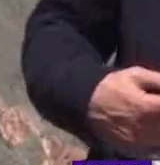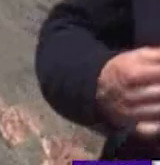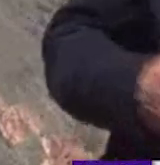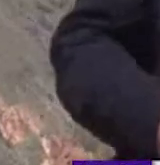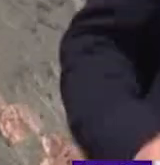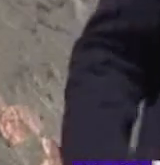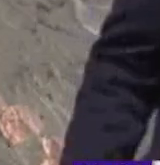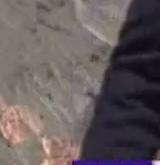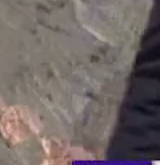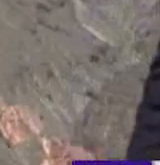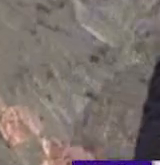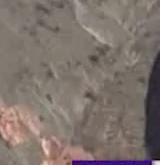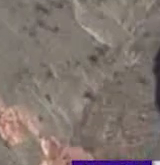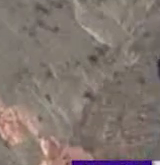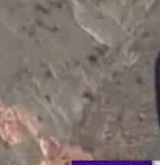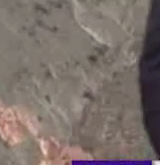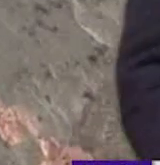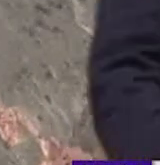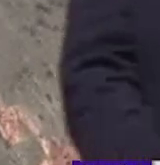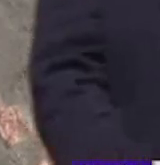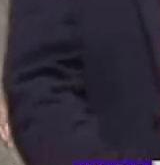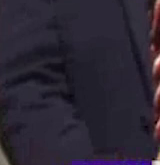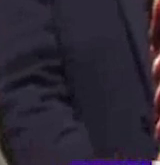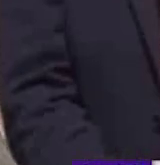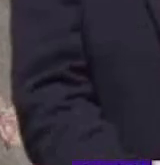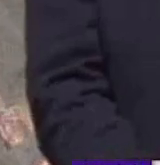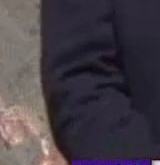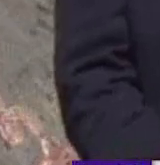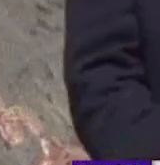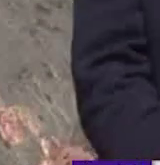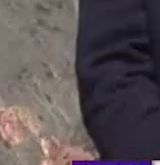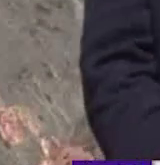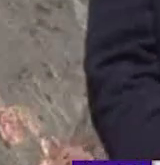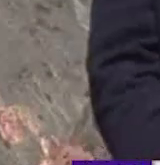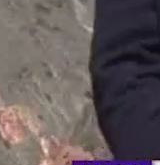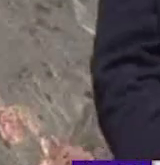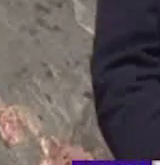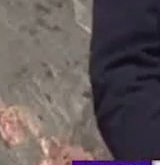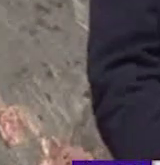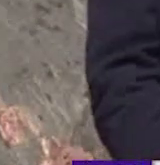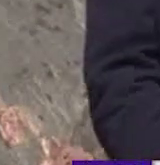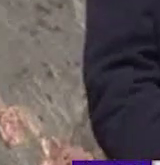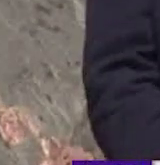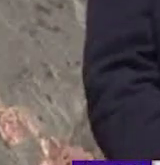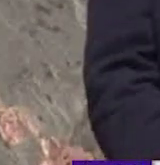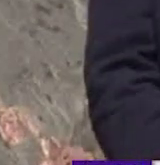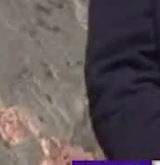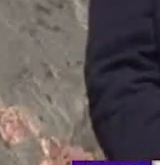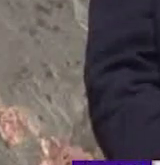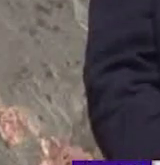internacionales y también nacionales, y que pusieron lo mejor de la